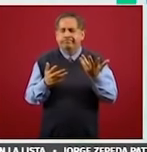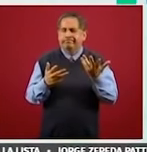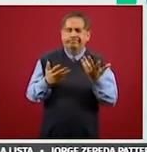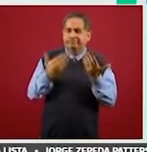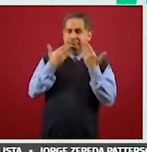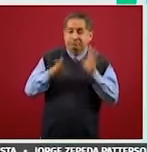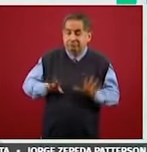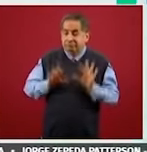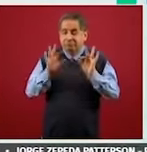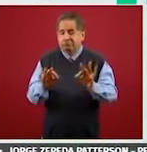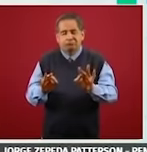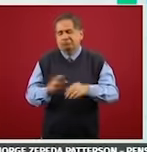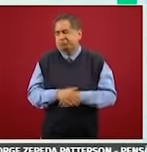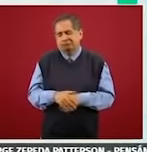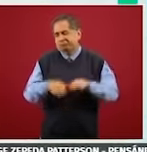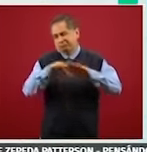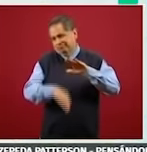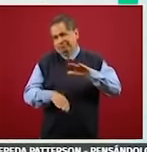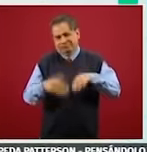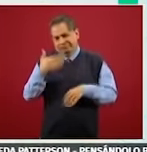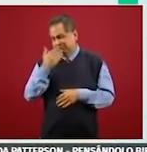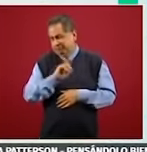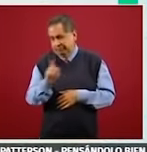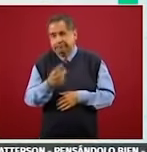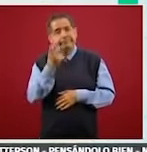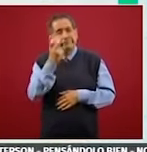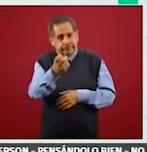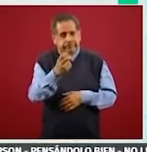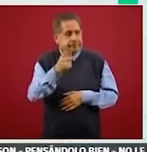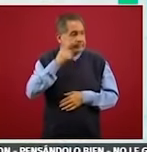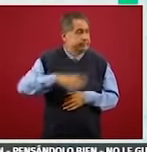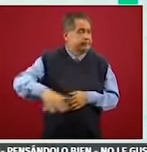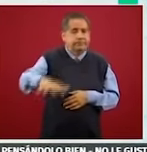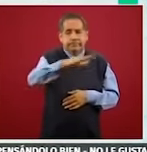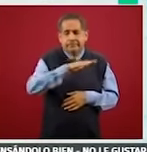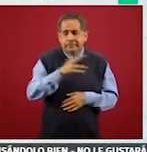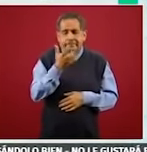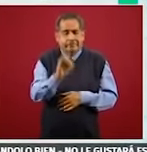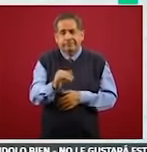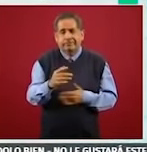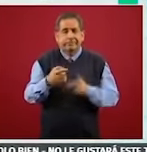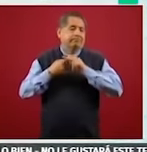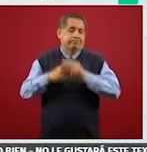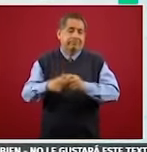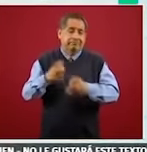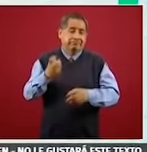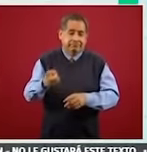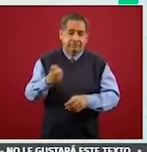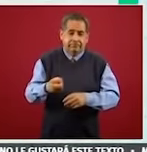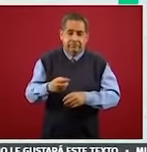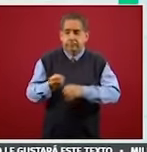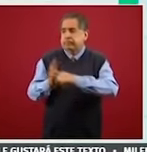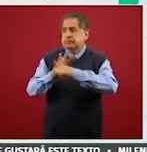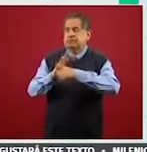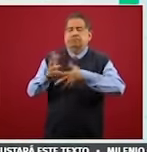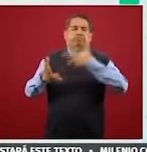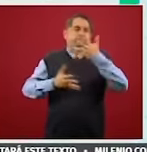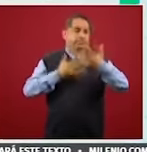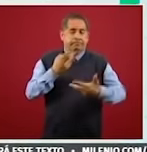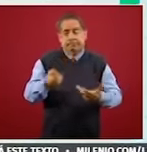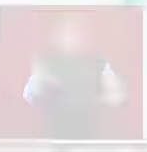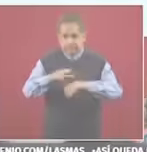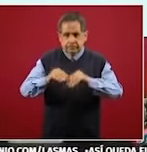Y esto debe ser conocido porque también eso es parte del escenario con el que empezó México la epidemia de